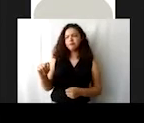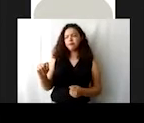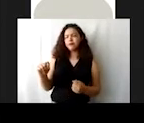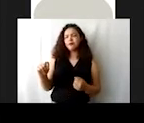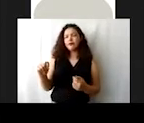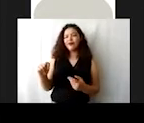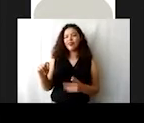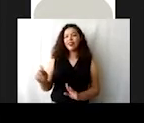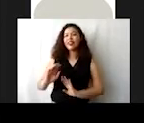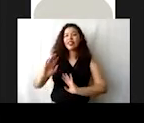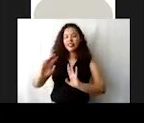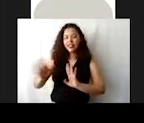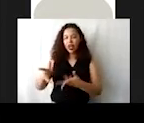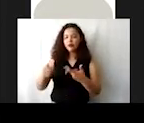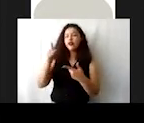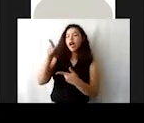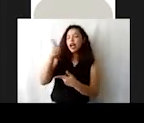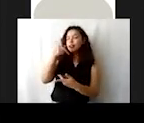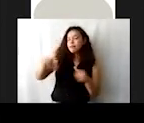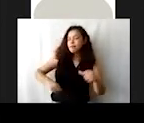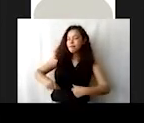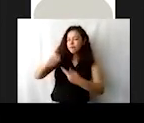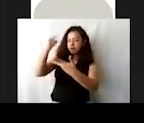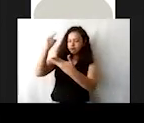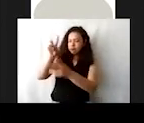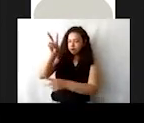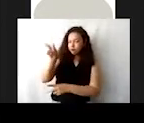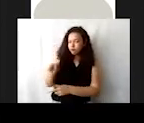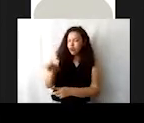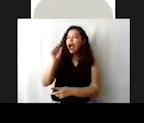ponga en un cajón, ¿sí? En un cajón de cuáles van a ser mis